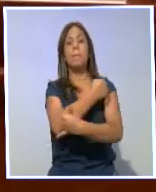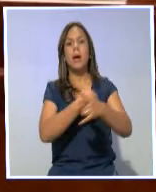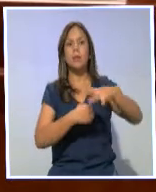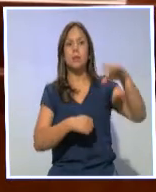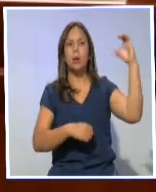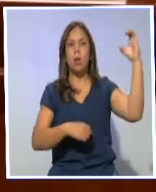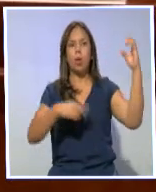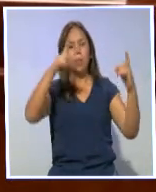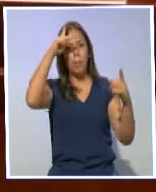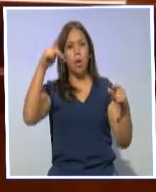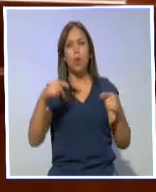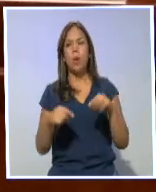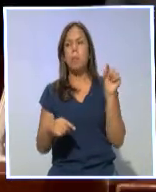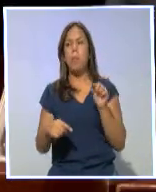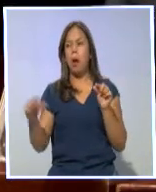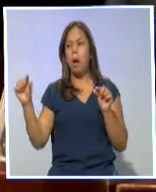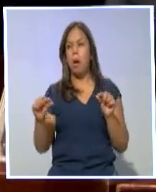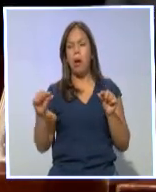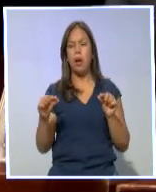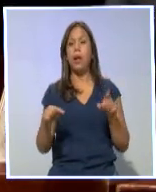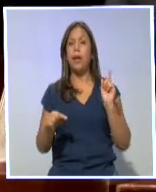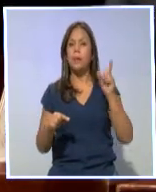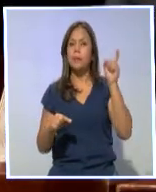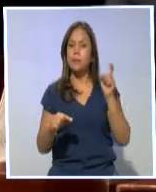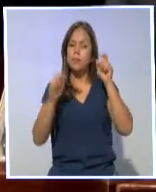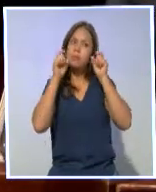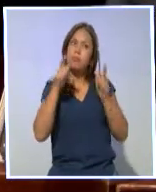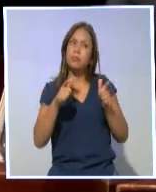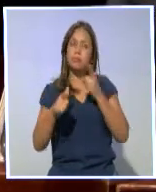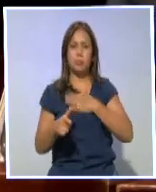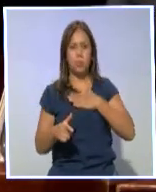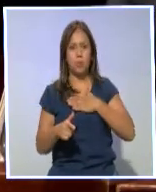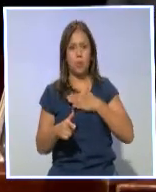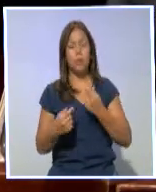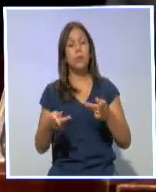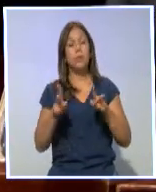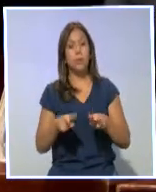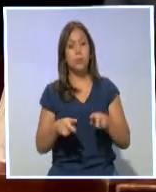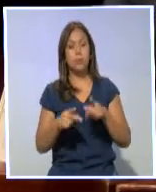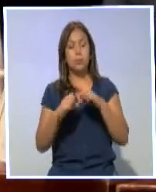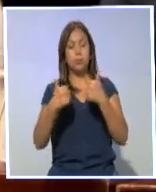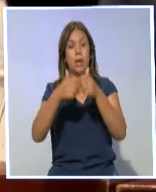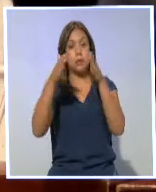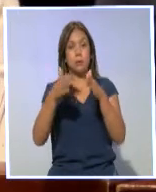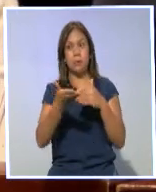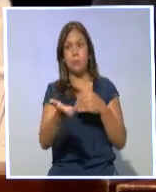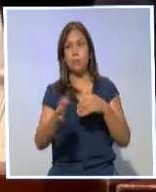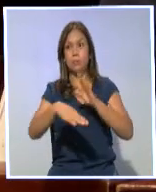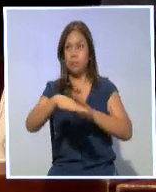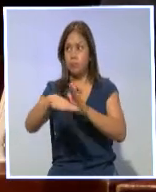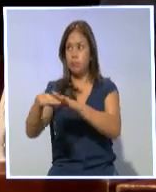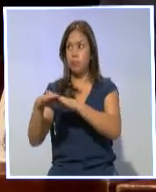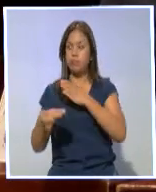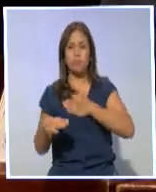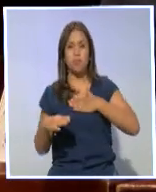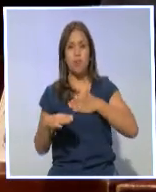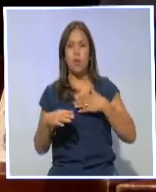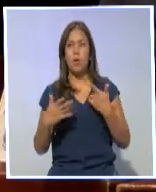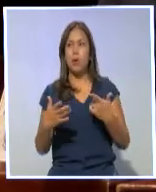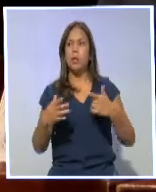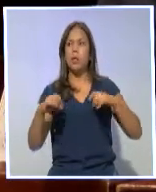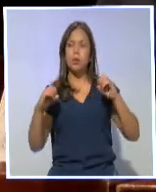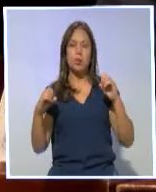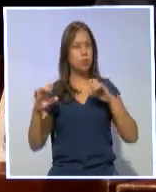esta manera ejercer un mejor control de los precios. Además, exhortó a los asambleístas a sumarse a la Gran Minga